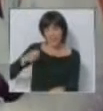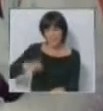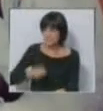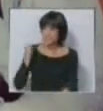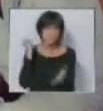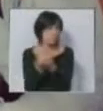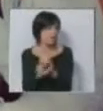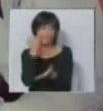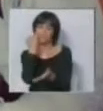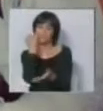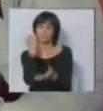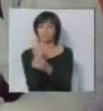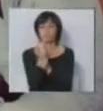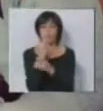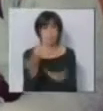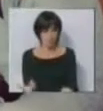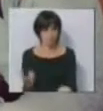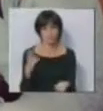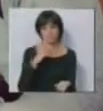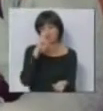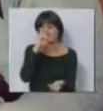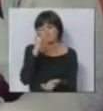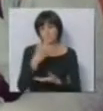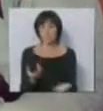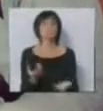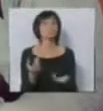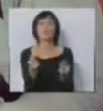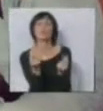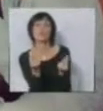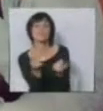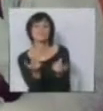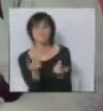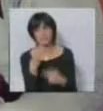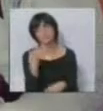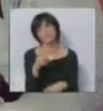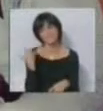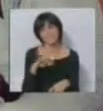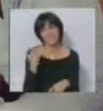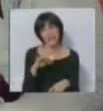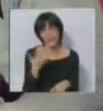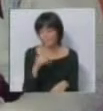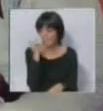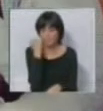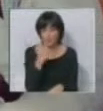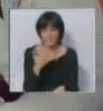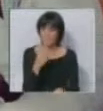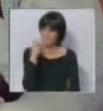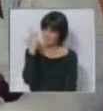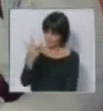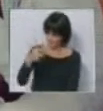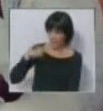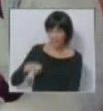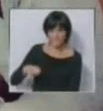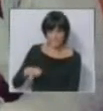fanática y que tiene una colección muy grande de esas carteras. ¿Que salen cuánto? ¿Un billete? Sí, ¿no? Salen un numerito. Son de las caras. ¿Tres carteras le regaló?